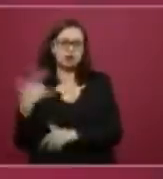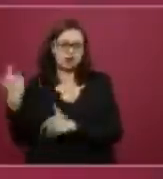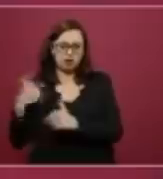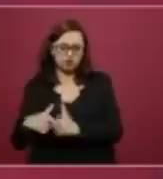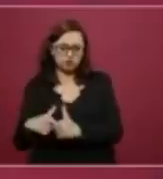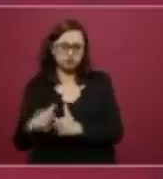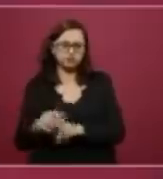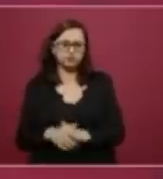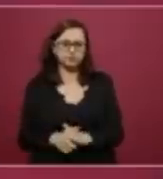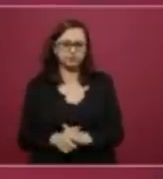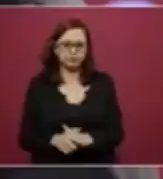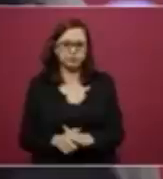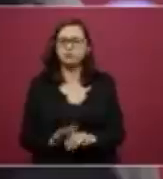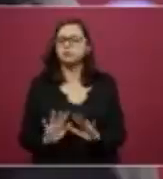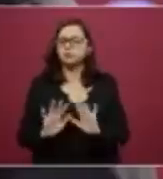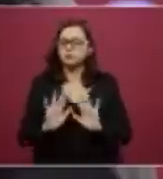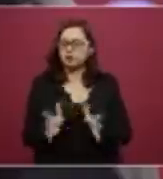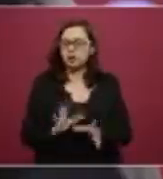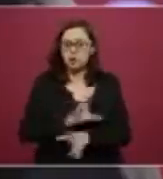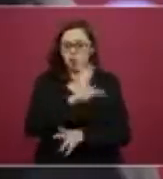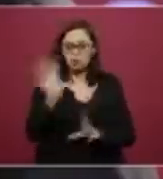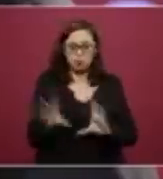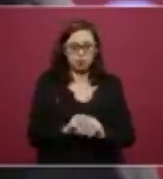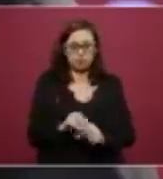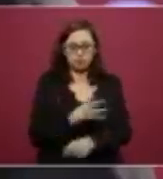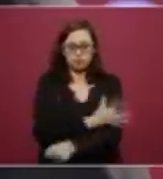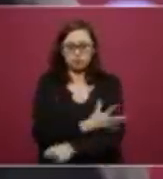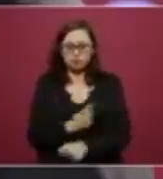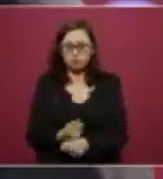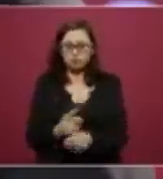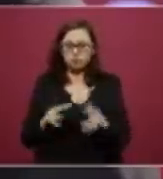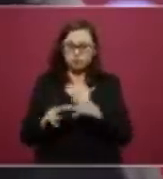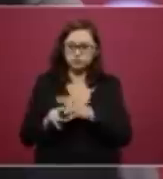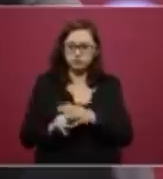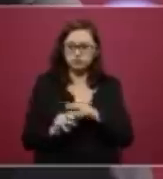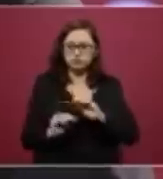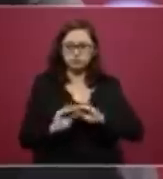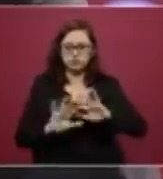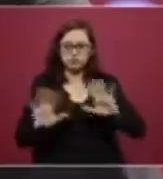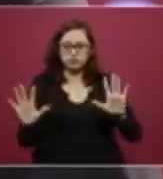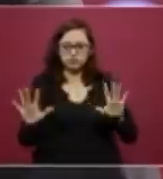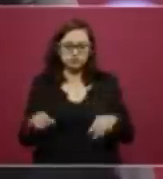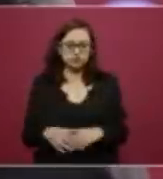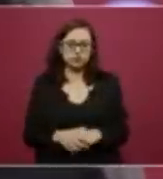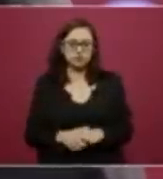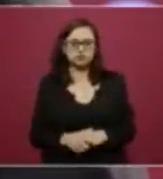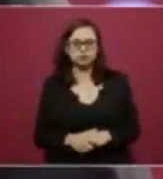O sea, vamos a transparentar, porque